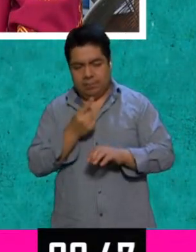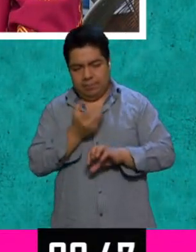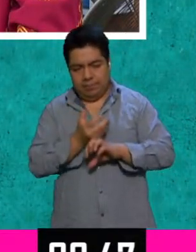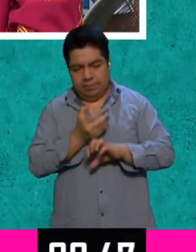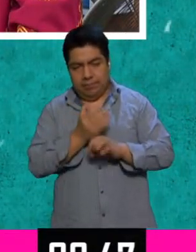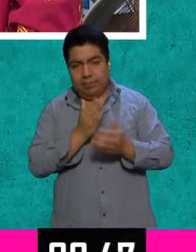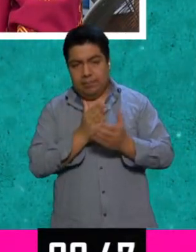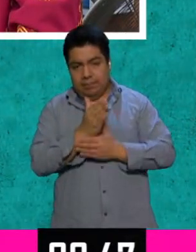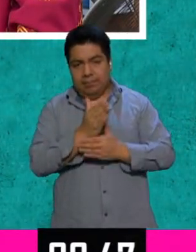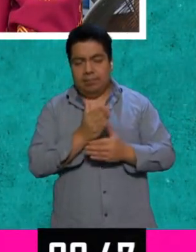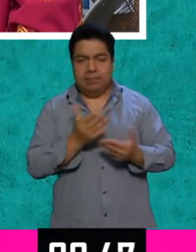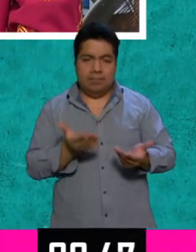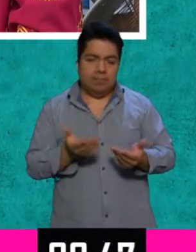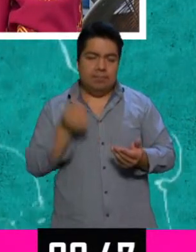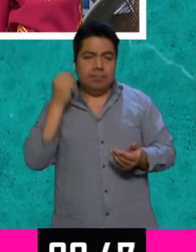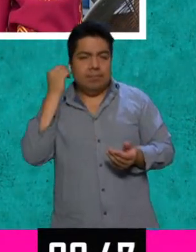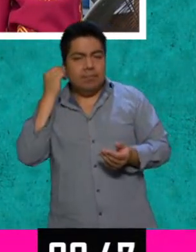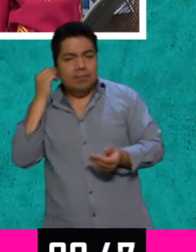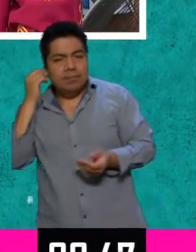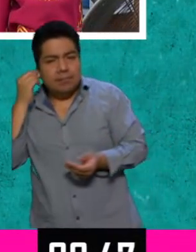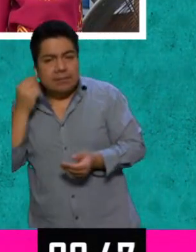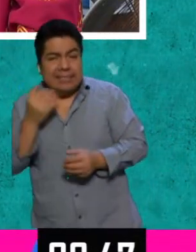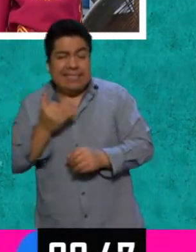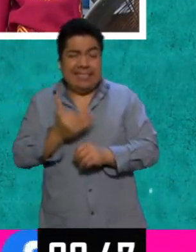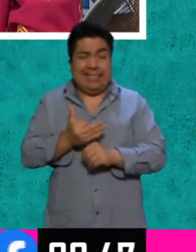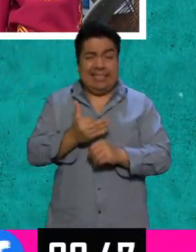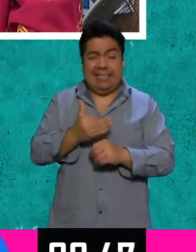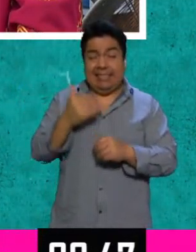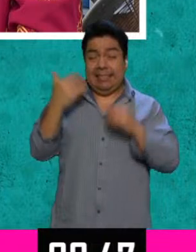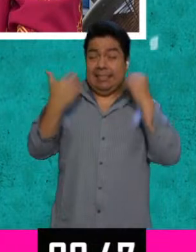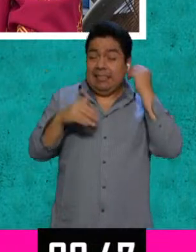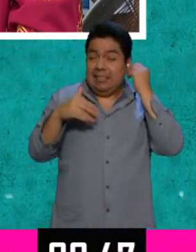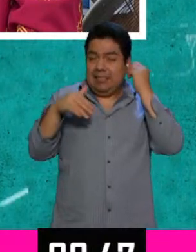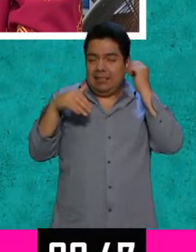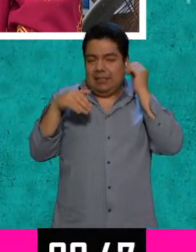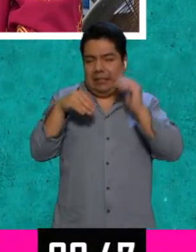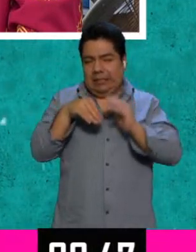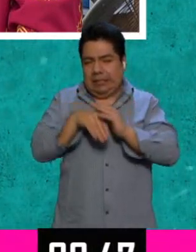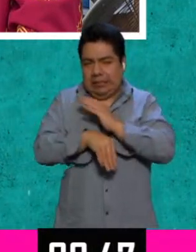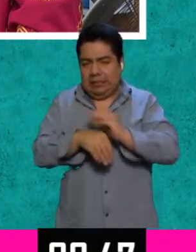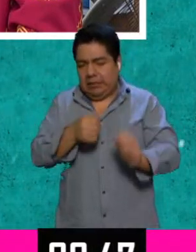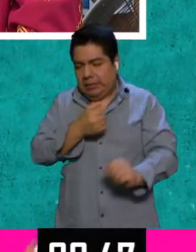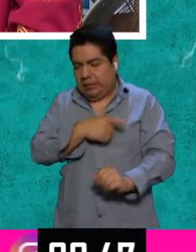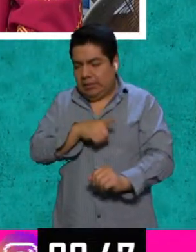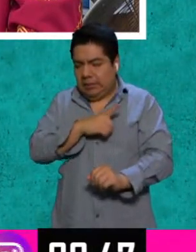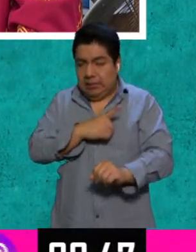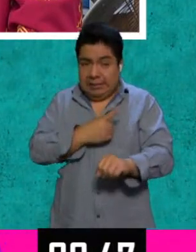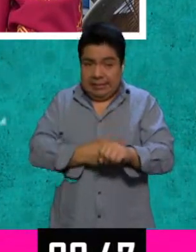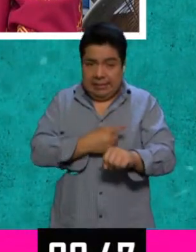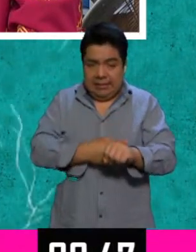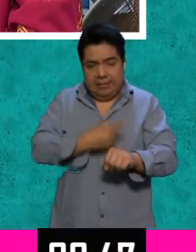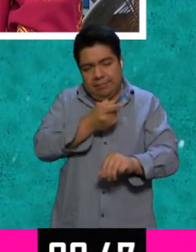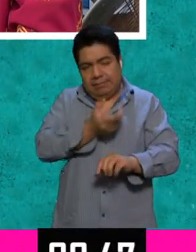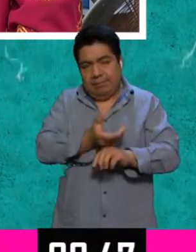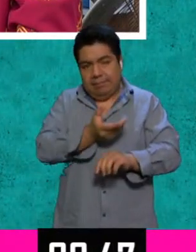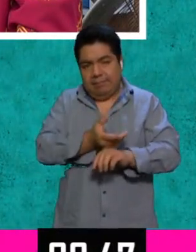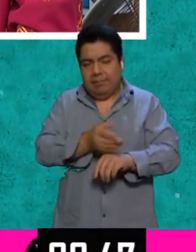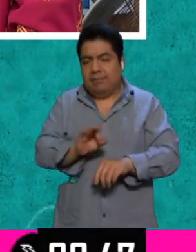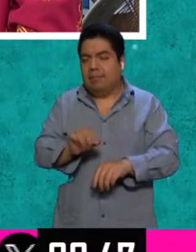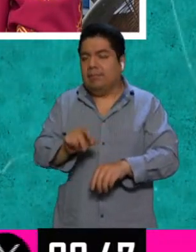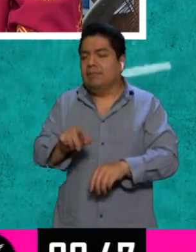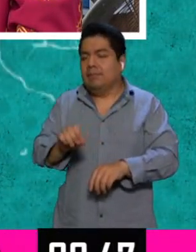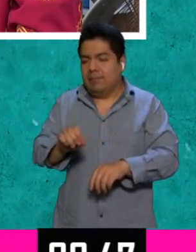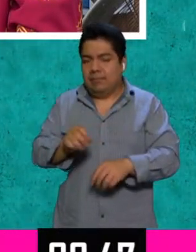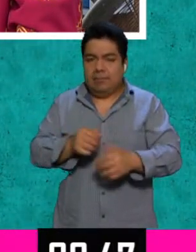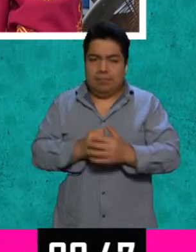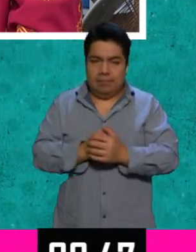Lo que ha provocado sin duda una crisis de salud pública en Estados Unidos. Pero hay